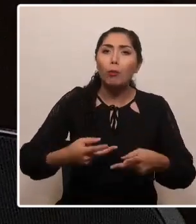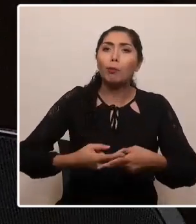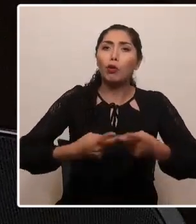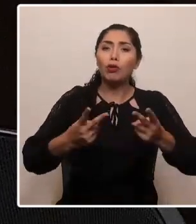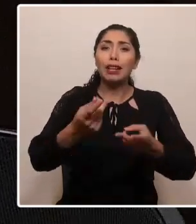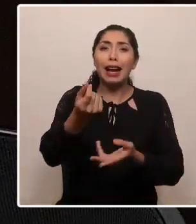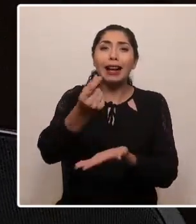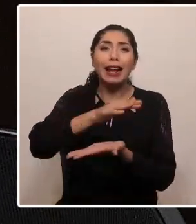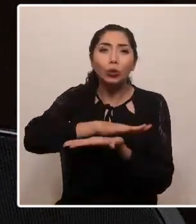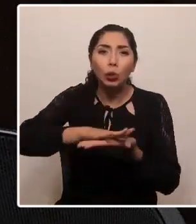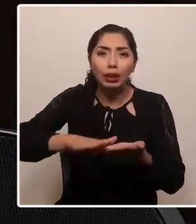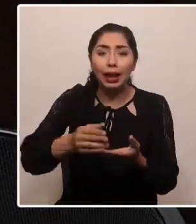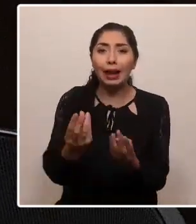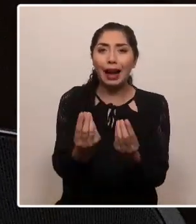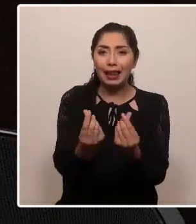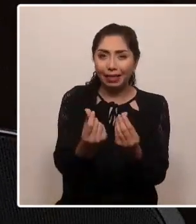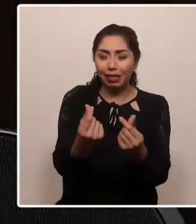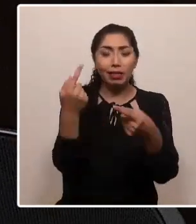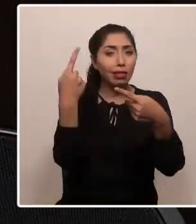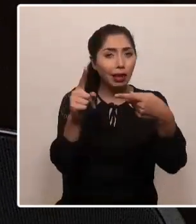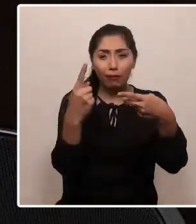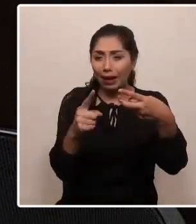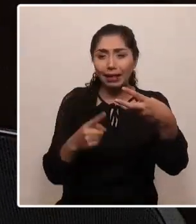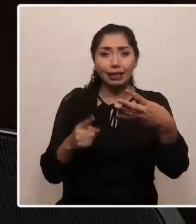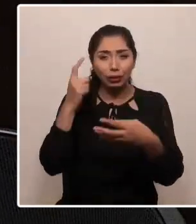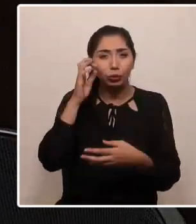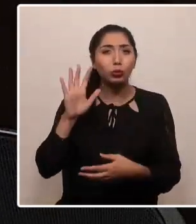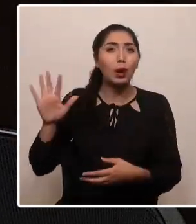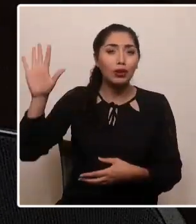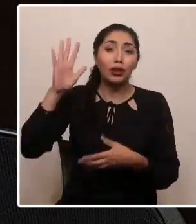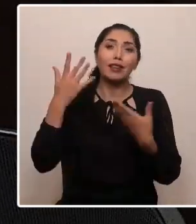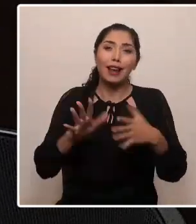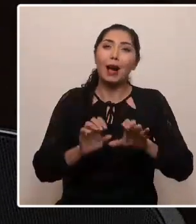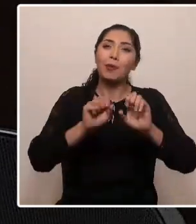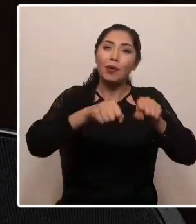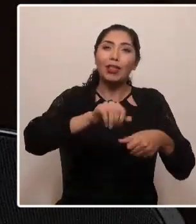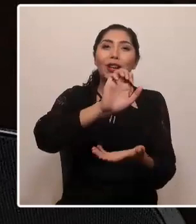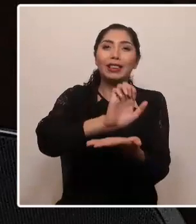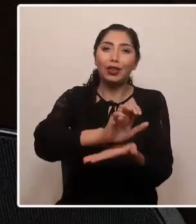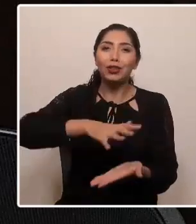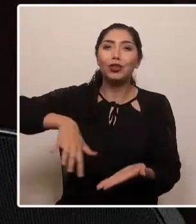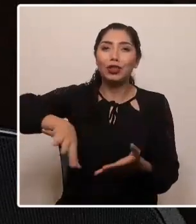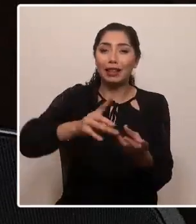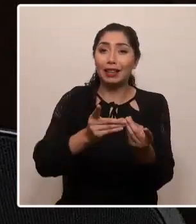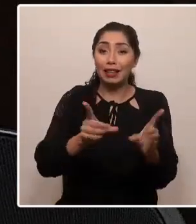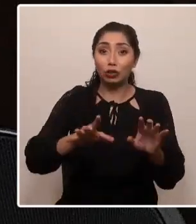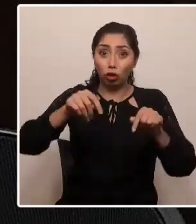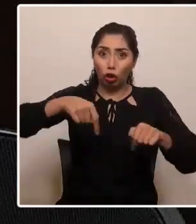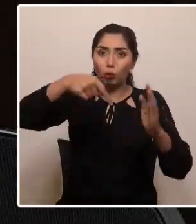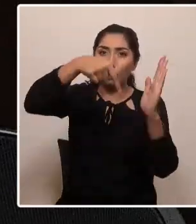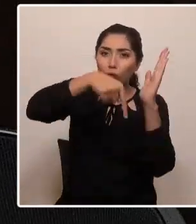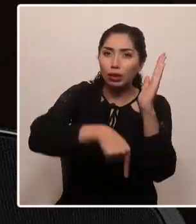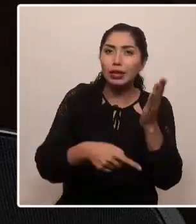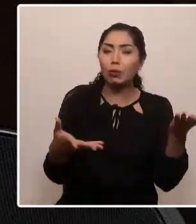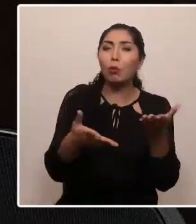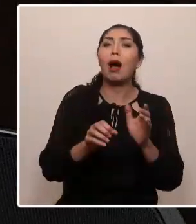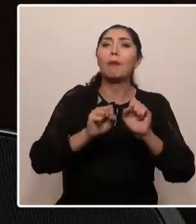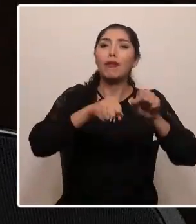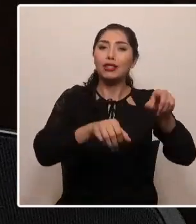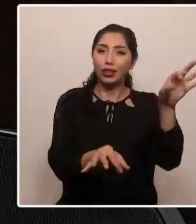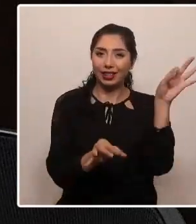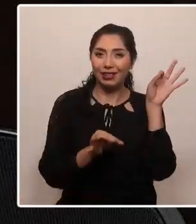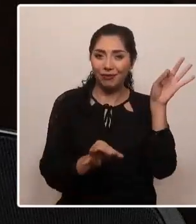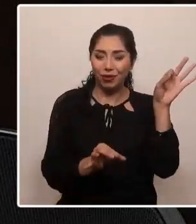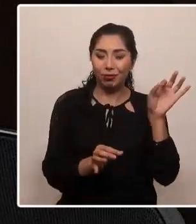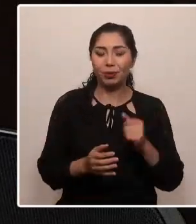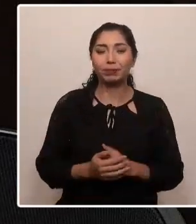calidad, y muchos otros que se engloban en el ya aprobado Estado Social de Derecho y que profundizaremos hoy con la aprobación de este informe. Por ello,